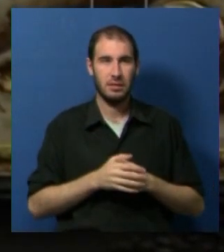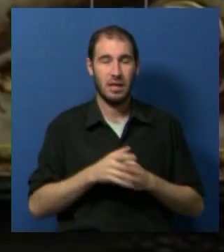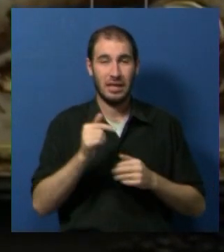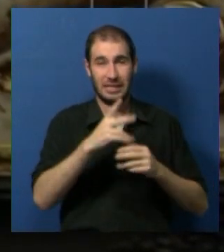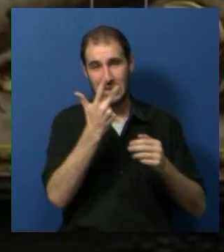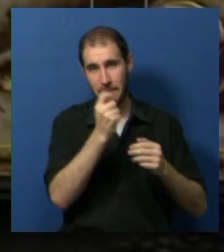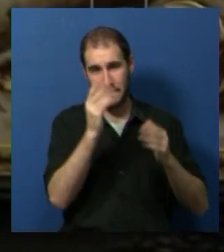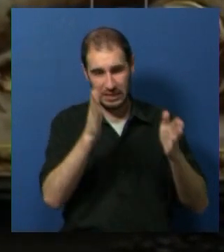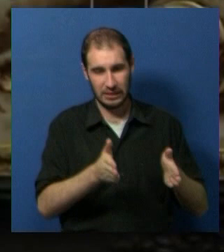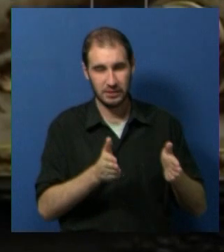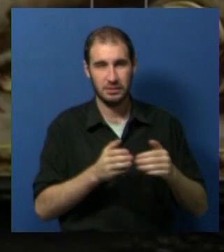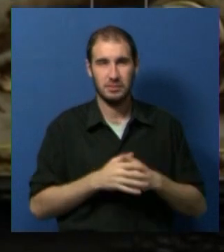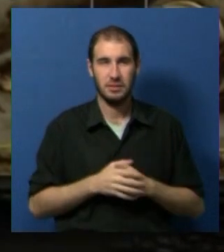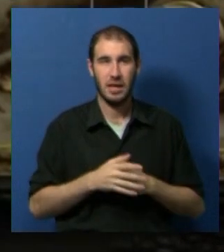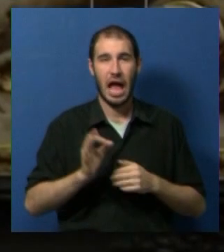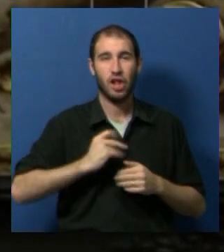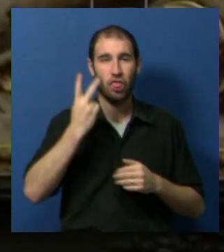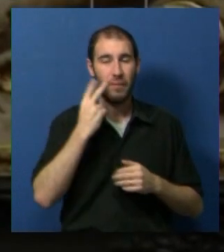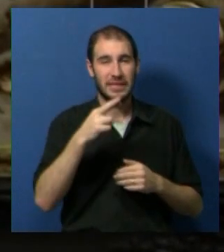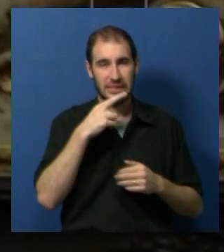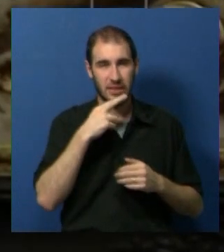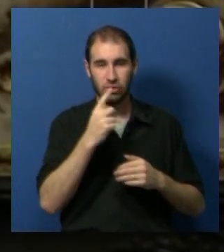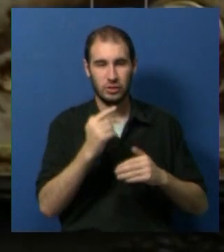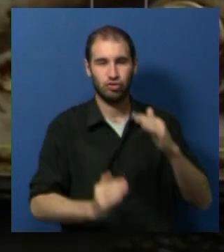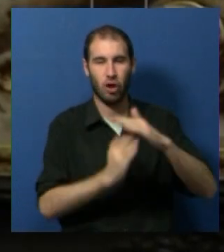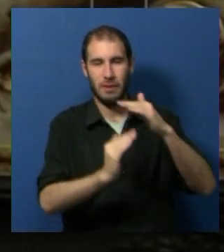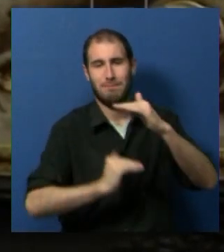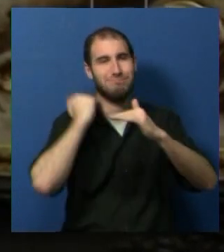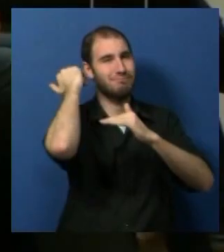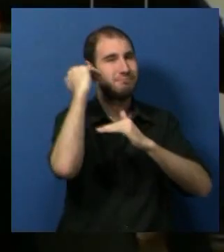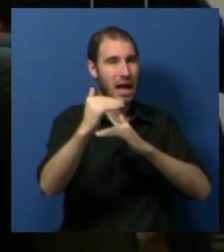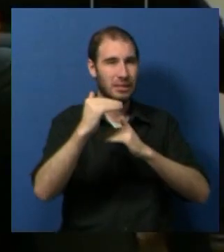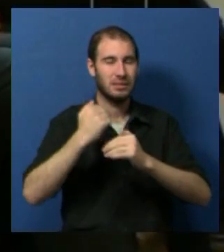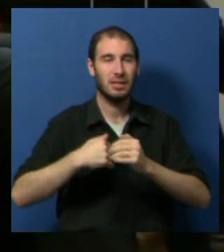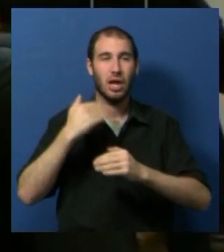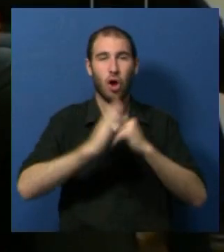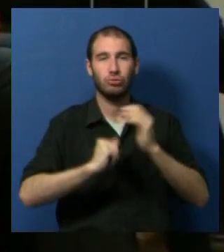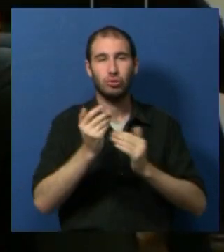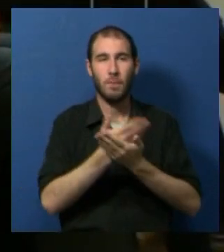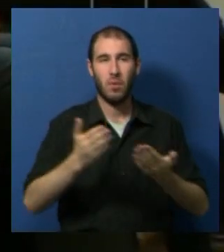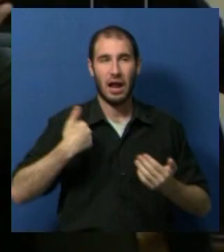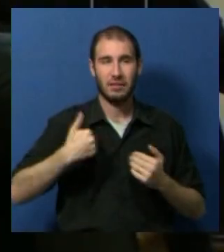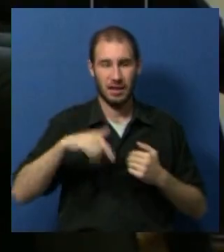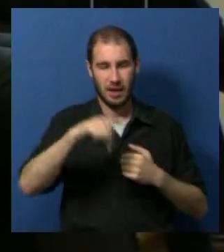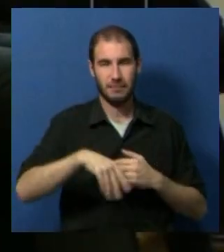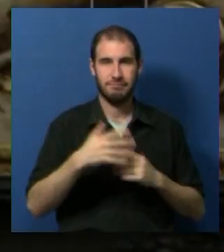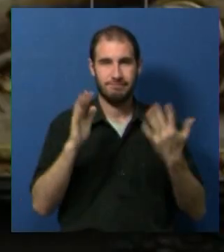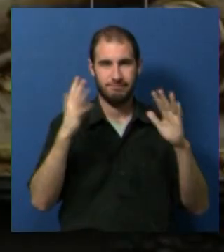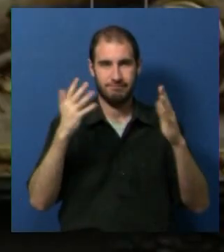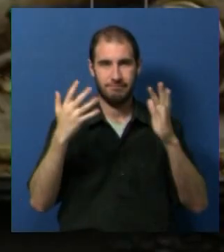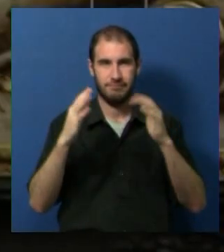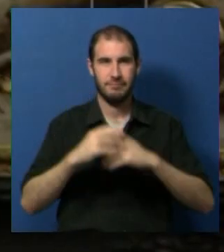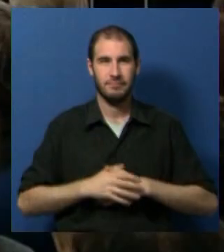este primer trimestre del 2017 estamos batiendo el récord de la historia de la obra pública en Argentina.